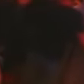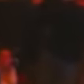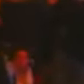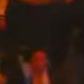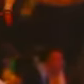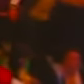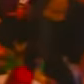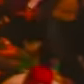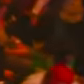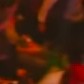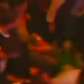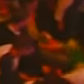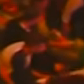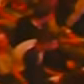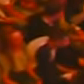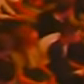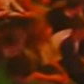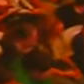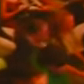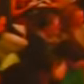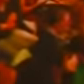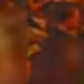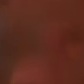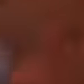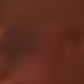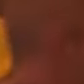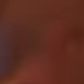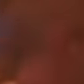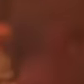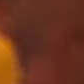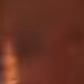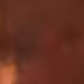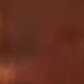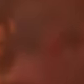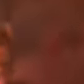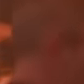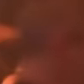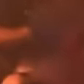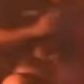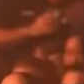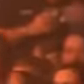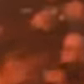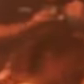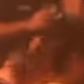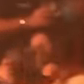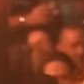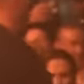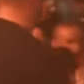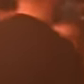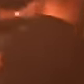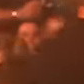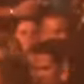y esperados como siempre sobre el escenario y a punto de sorprendernos con sus dos temas en concurso